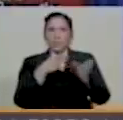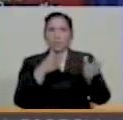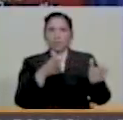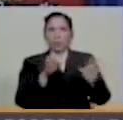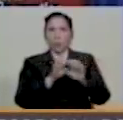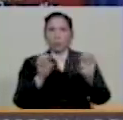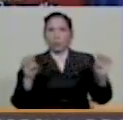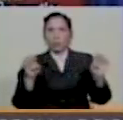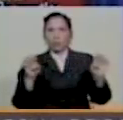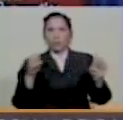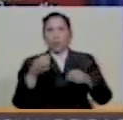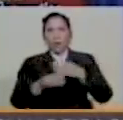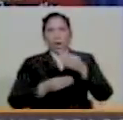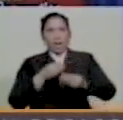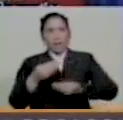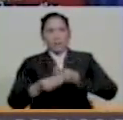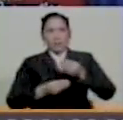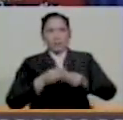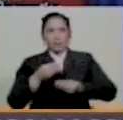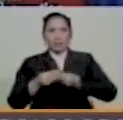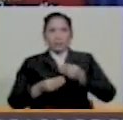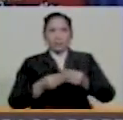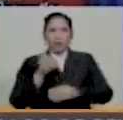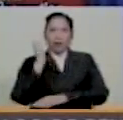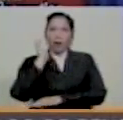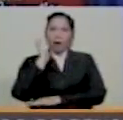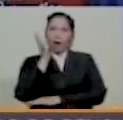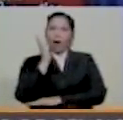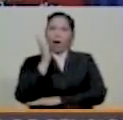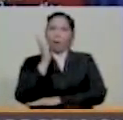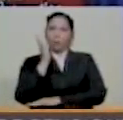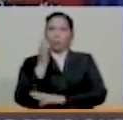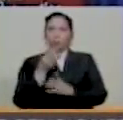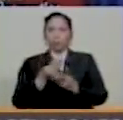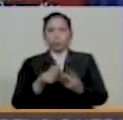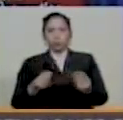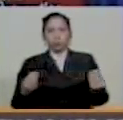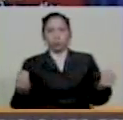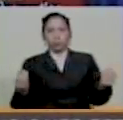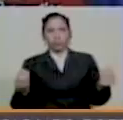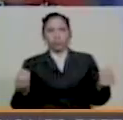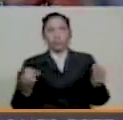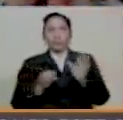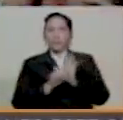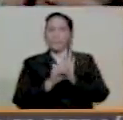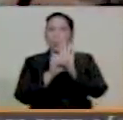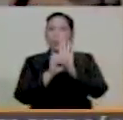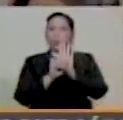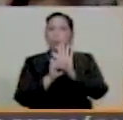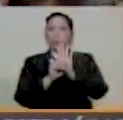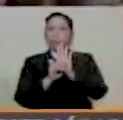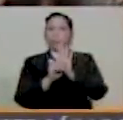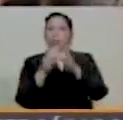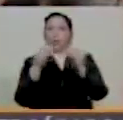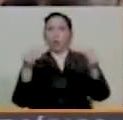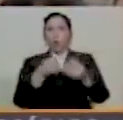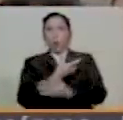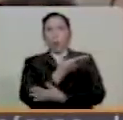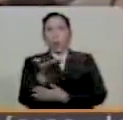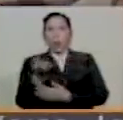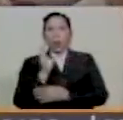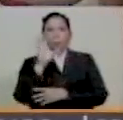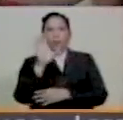querido, bueno, hacer este acto sencillo, pero simbólico para todo el país,